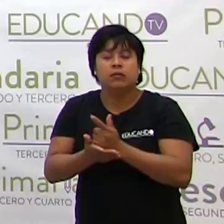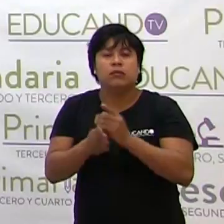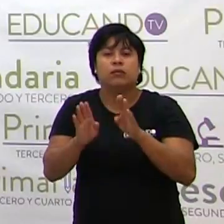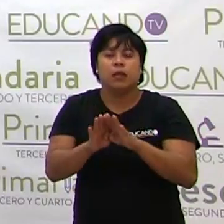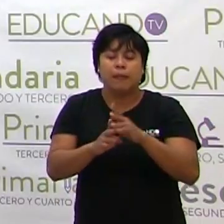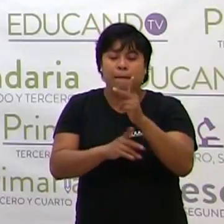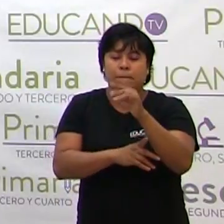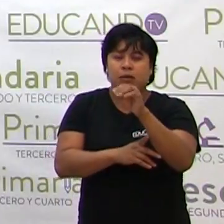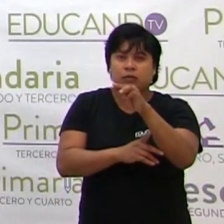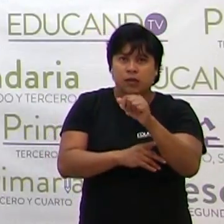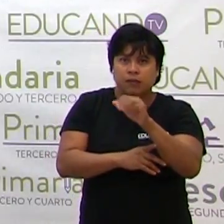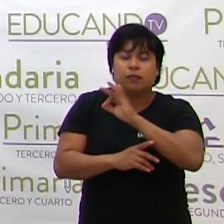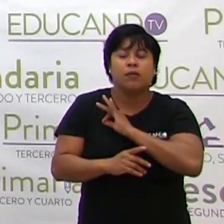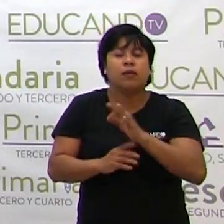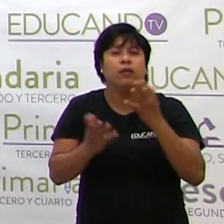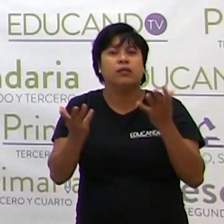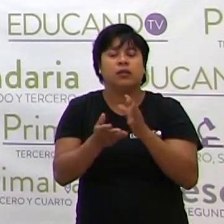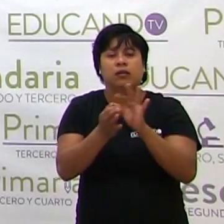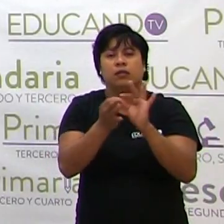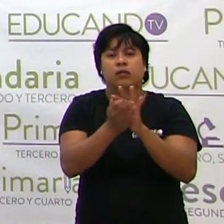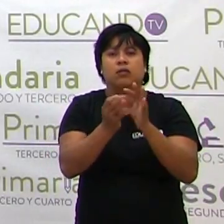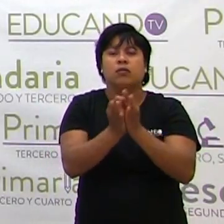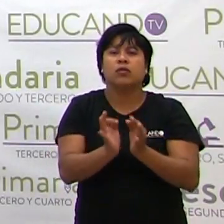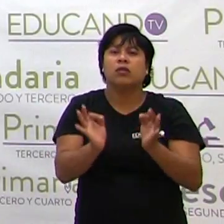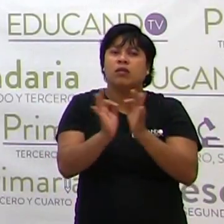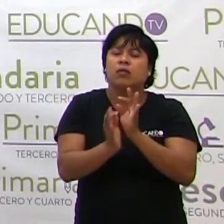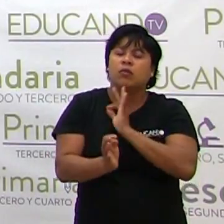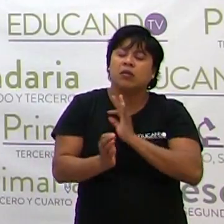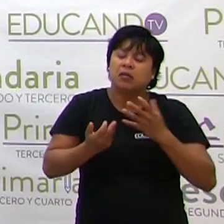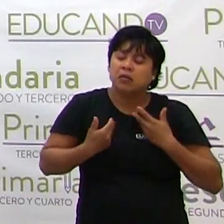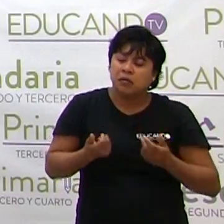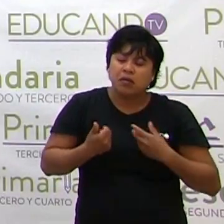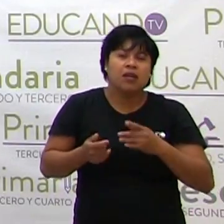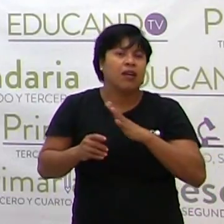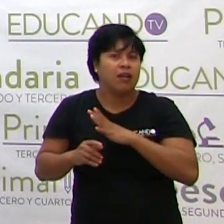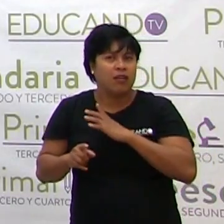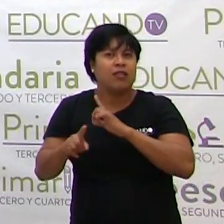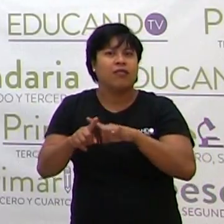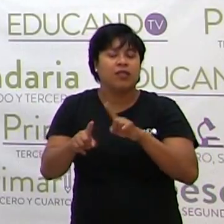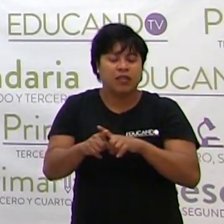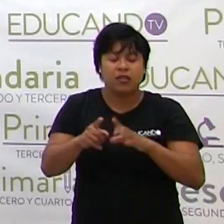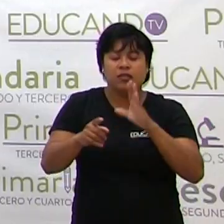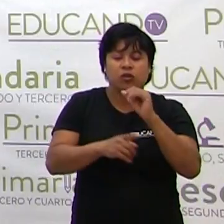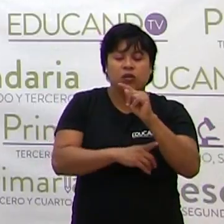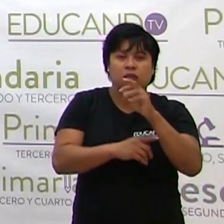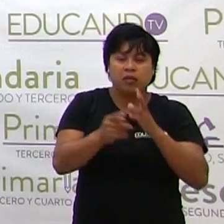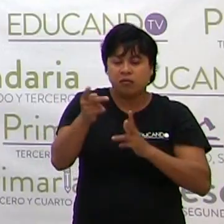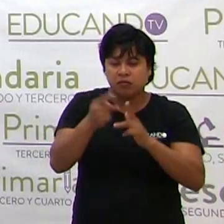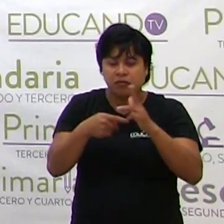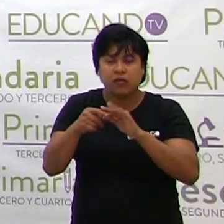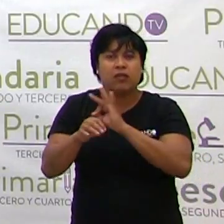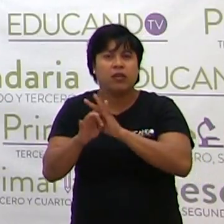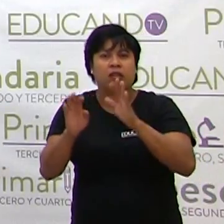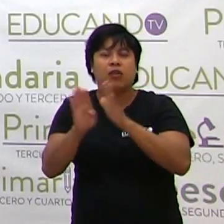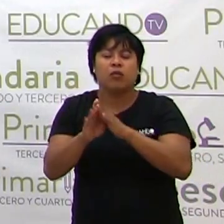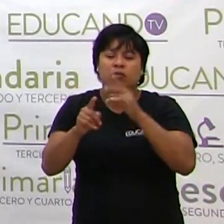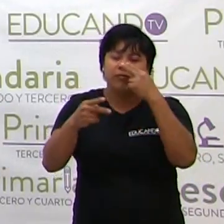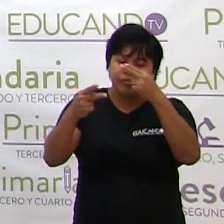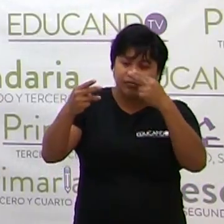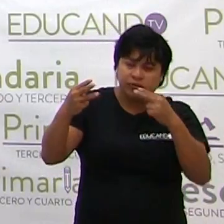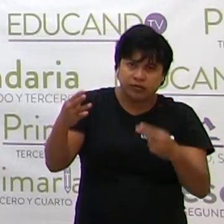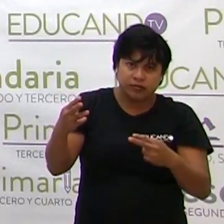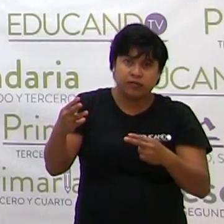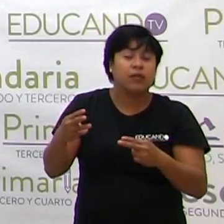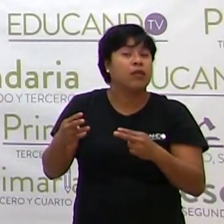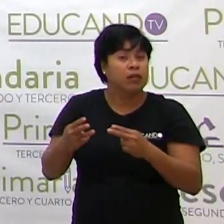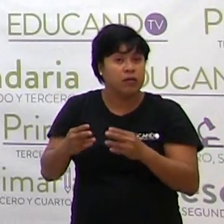de prisma nos hace referencia importante a comprender que existen diferentes cortes y diferentes partes del mismo.